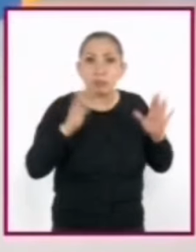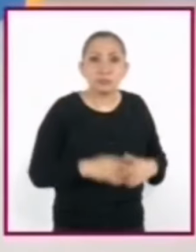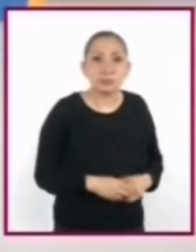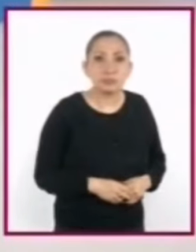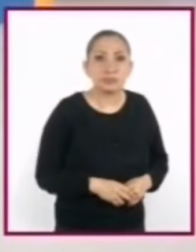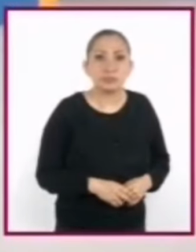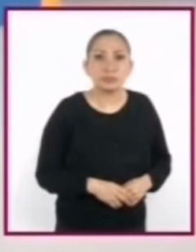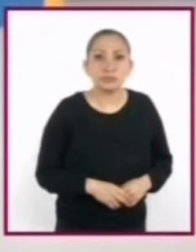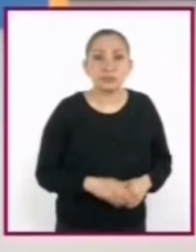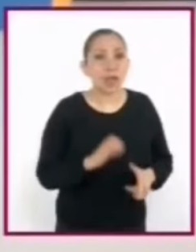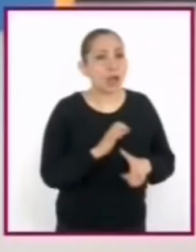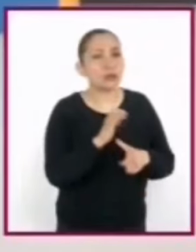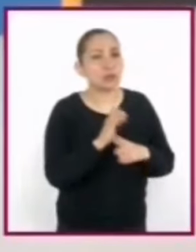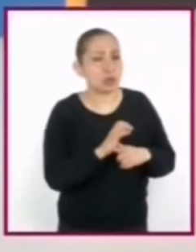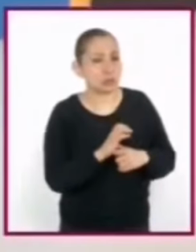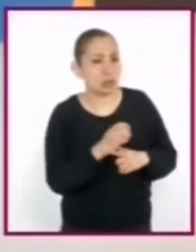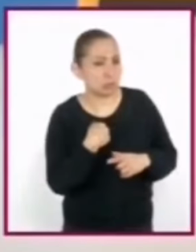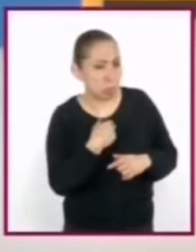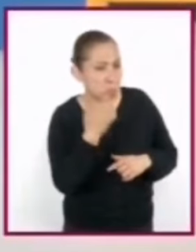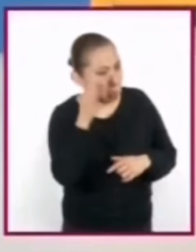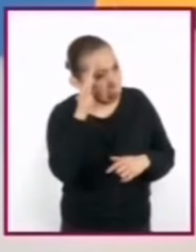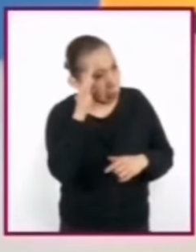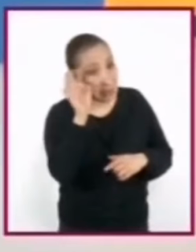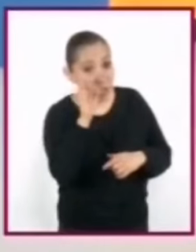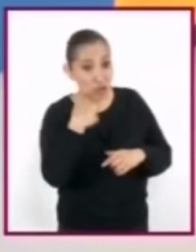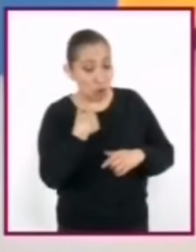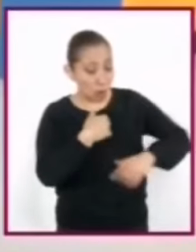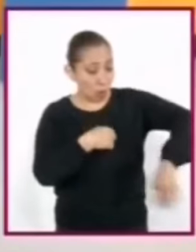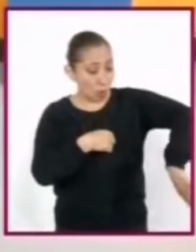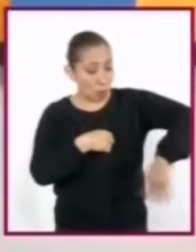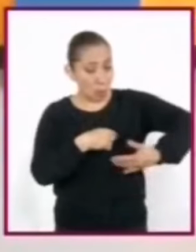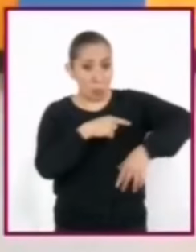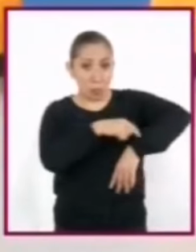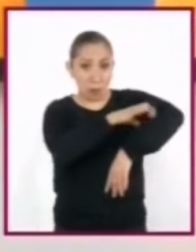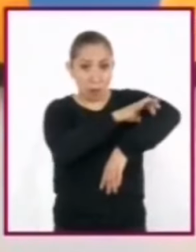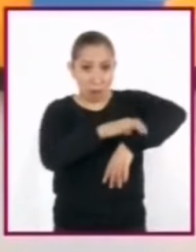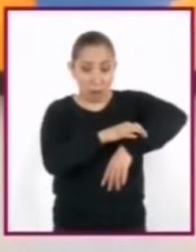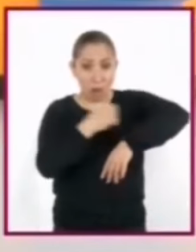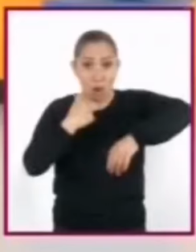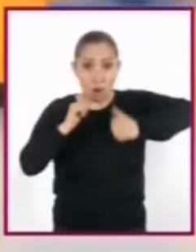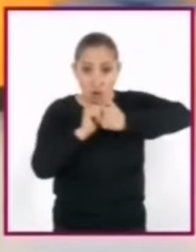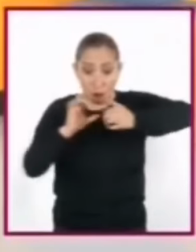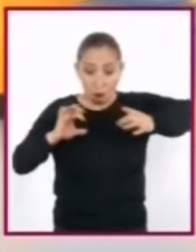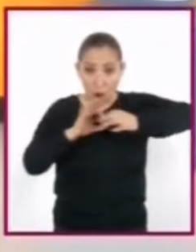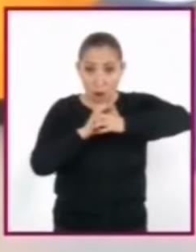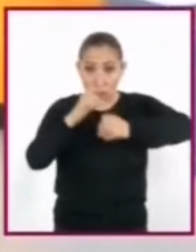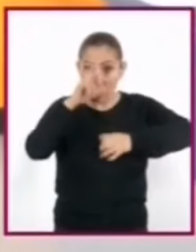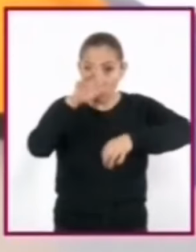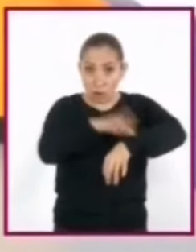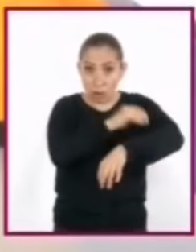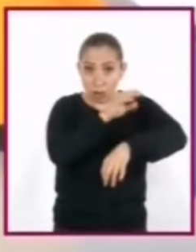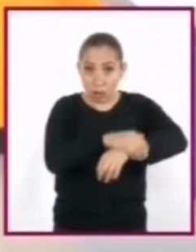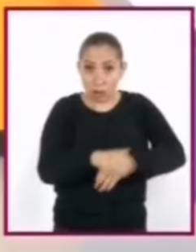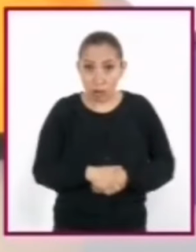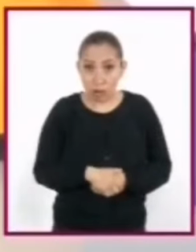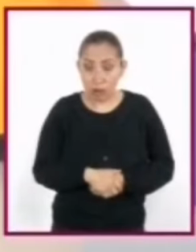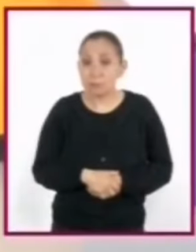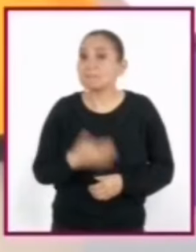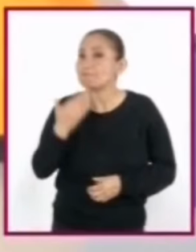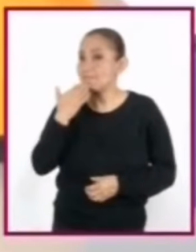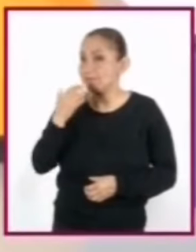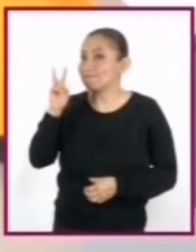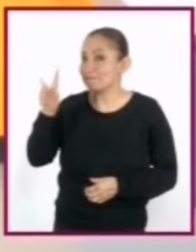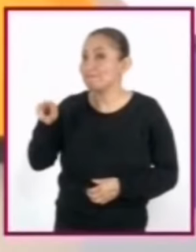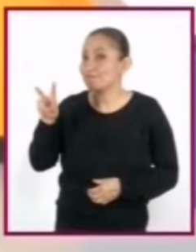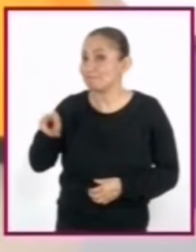fascinante. Entonces, ¿se puede decir que si muevo mi brazo, lo hago mediante electricidad? Muy bien,